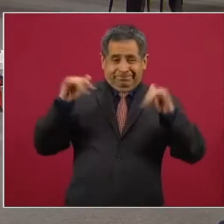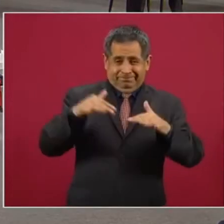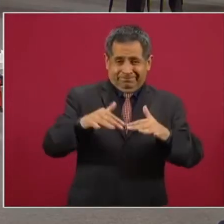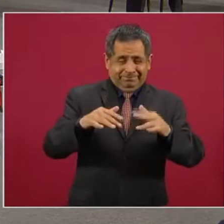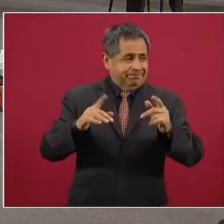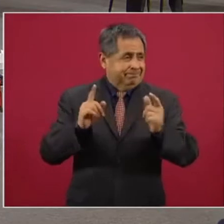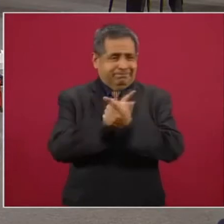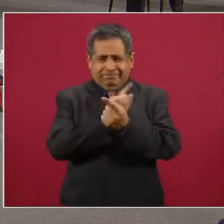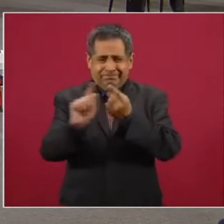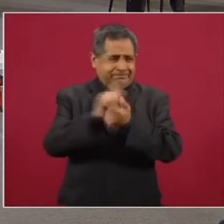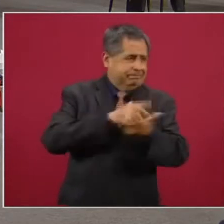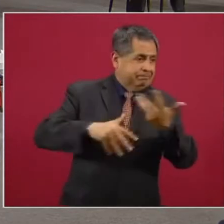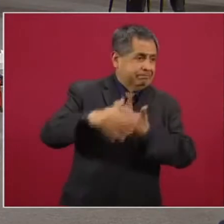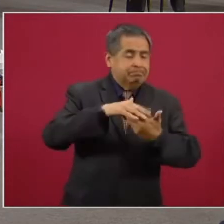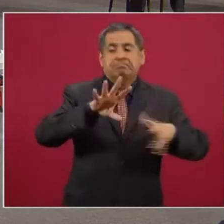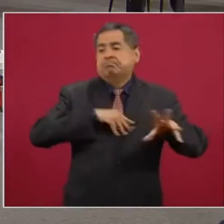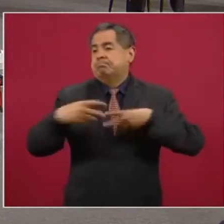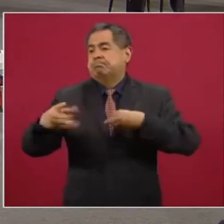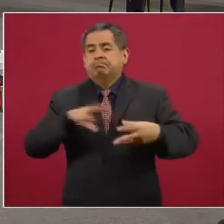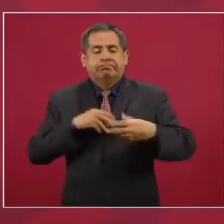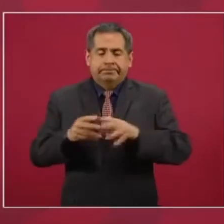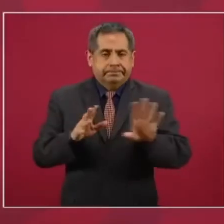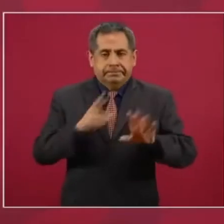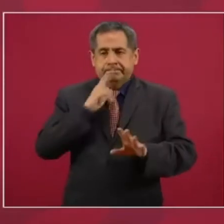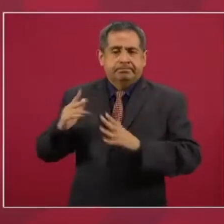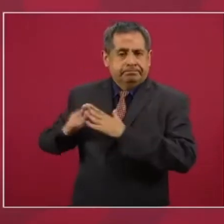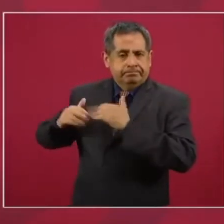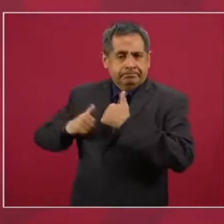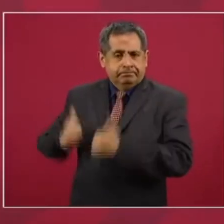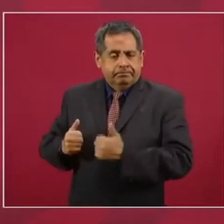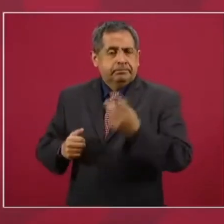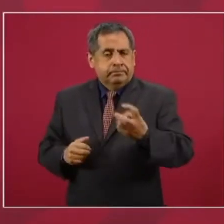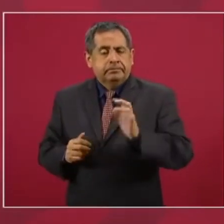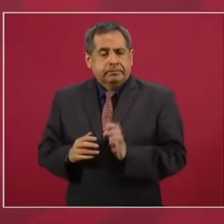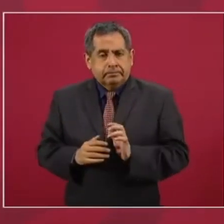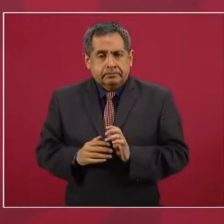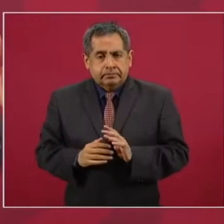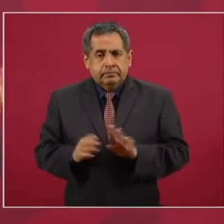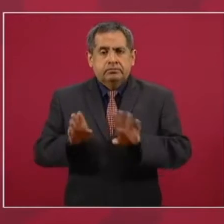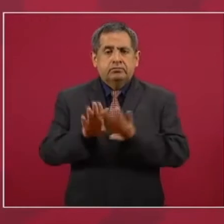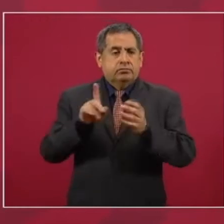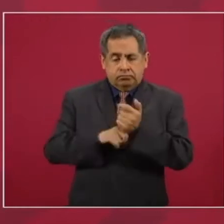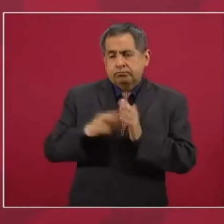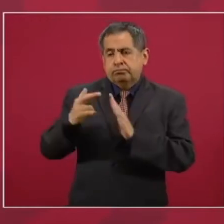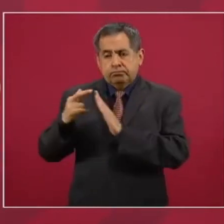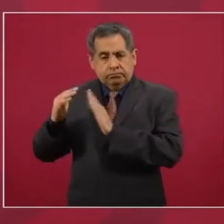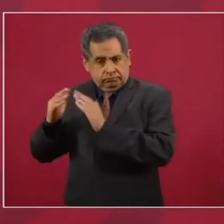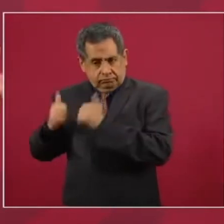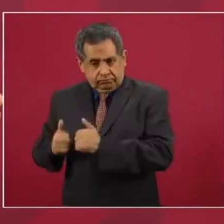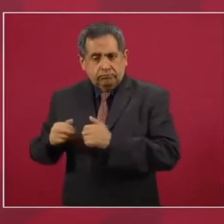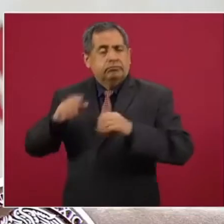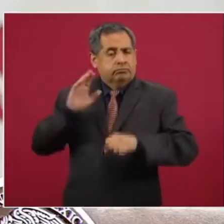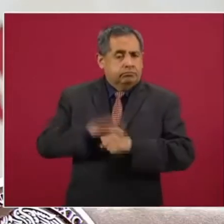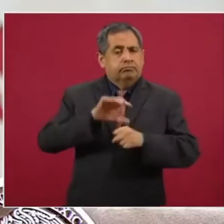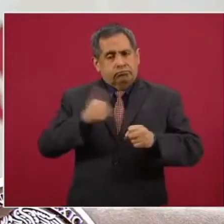medidas de mitigación de la transmisión no implica no tener otras medidas. Tenemos otras medidas